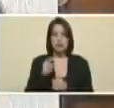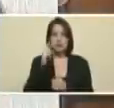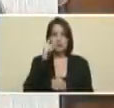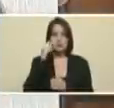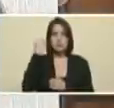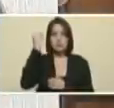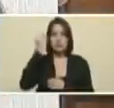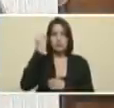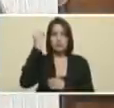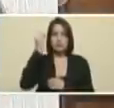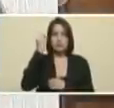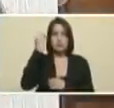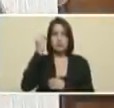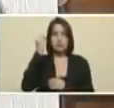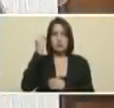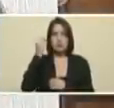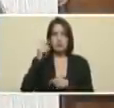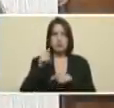Decir,